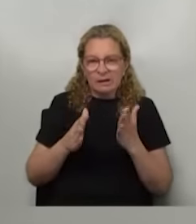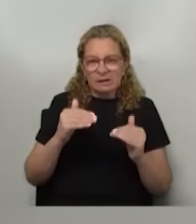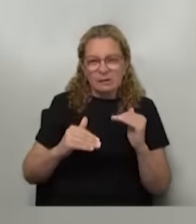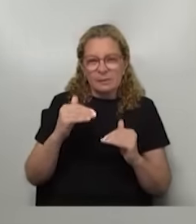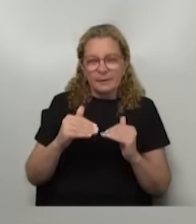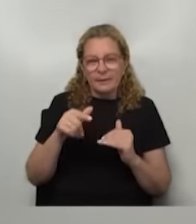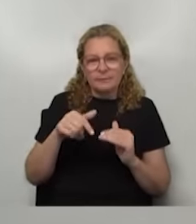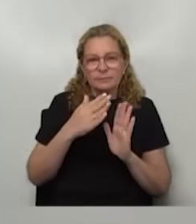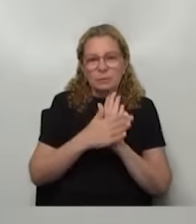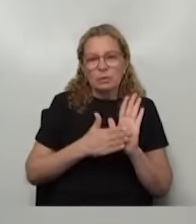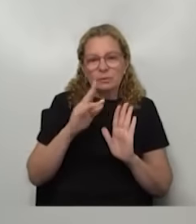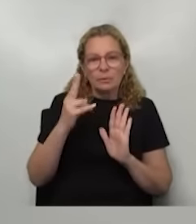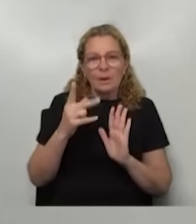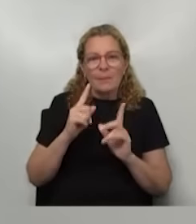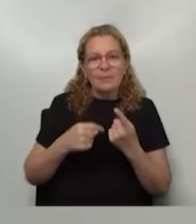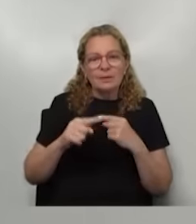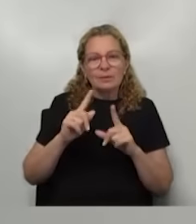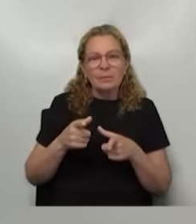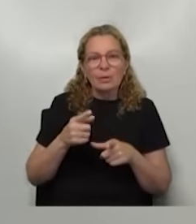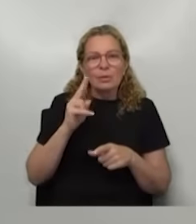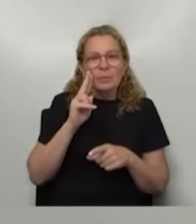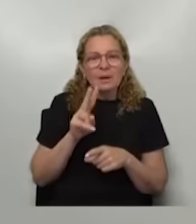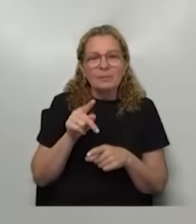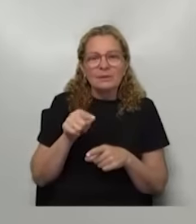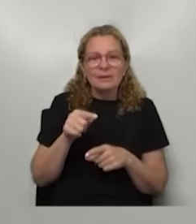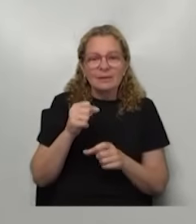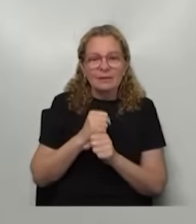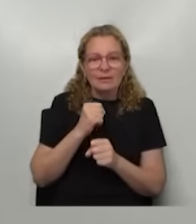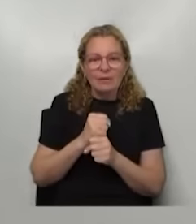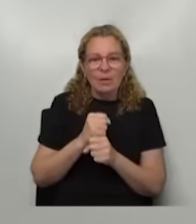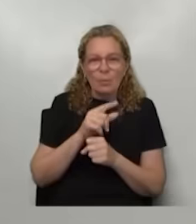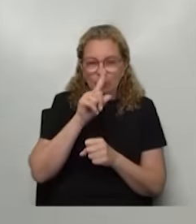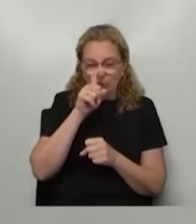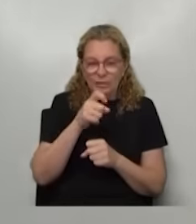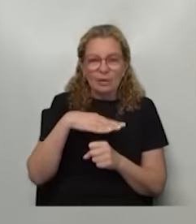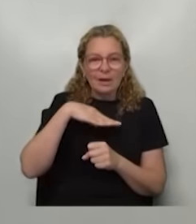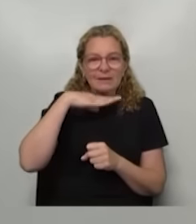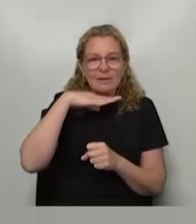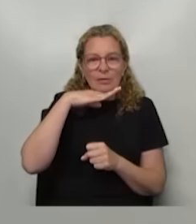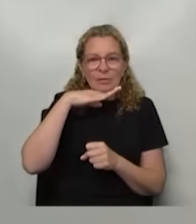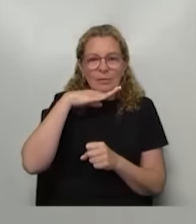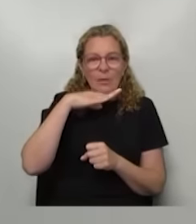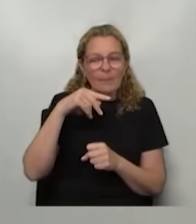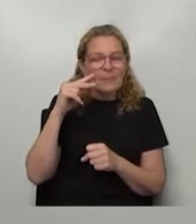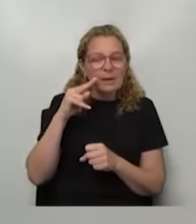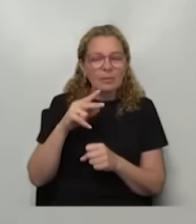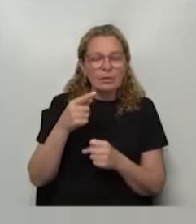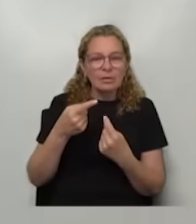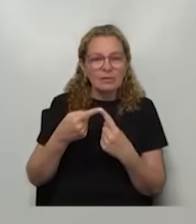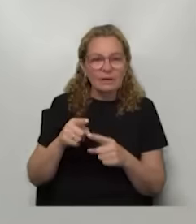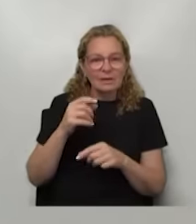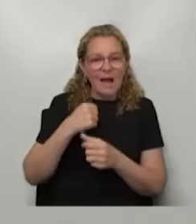nacional pero también cuando miramos la región de Montevideo y canelones con respecto a